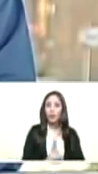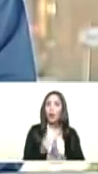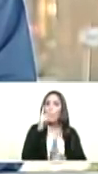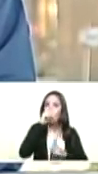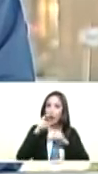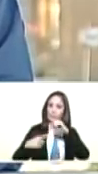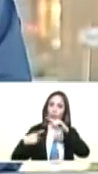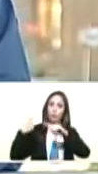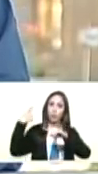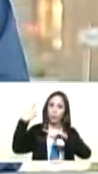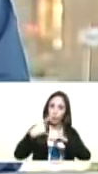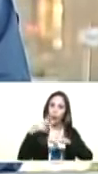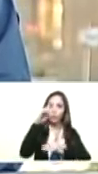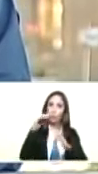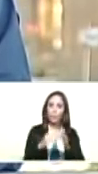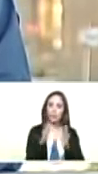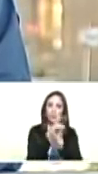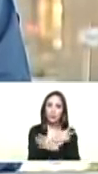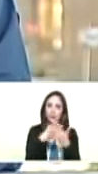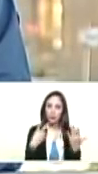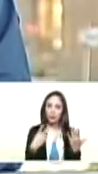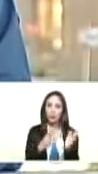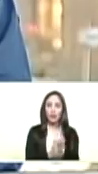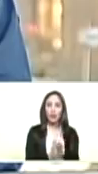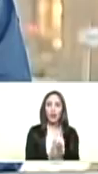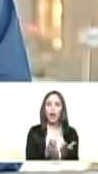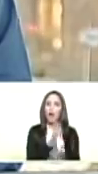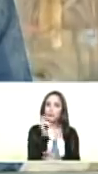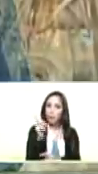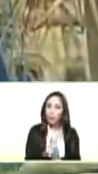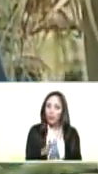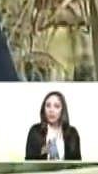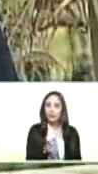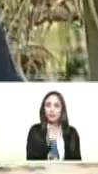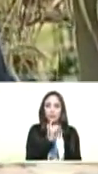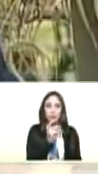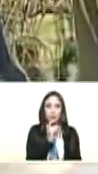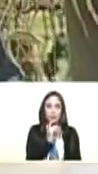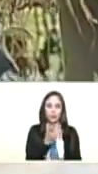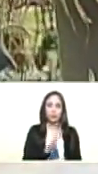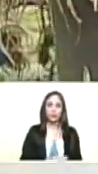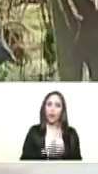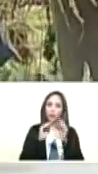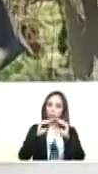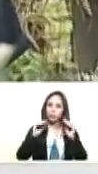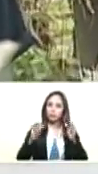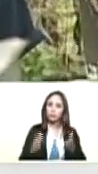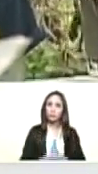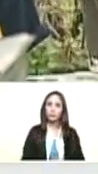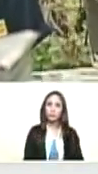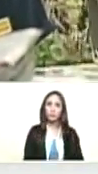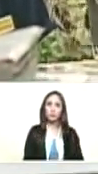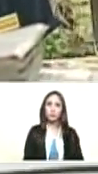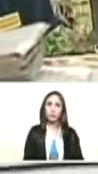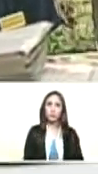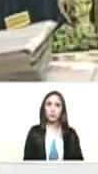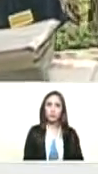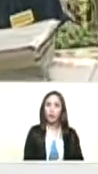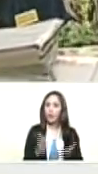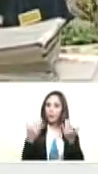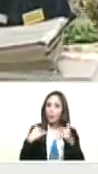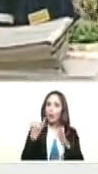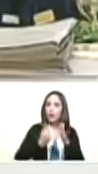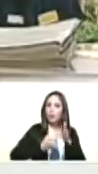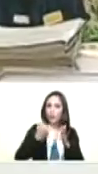después, también tuvimos parto feliz. Convoqué al pueblo de Venezuela a inscribirse en el